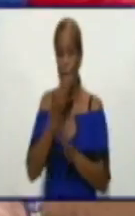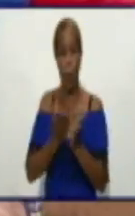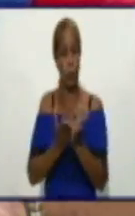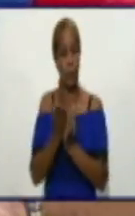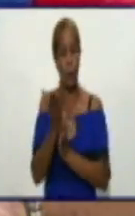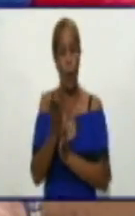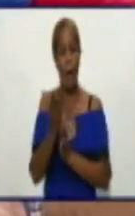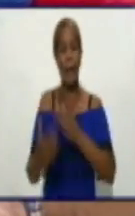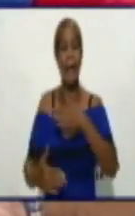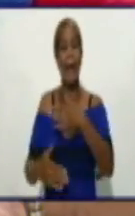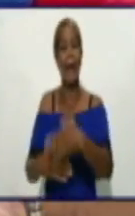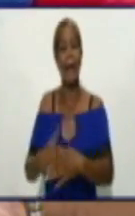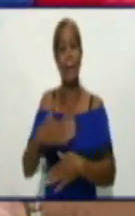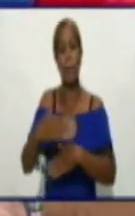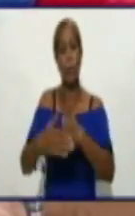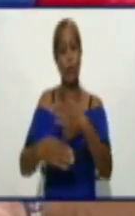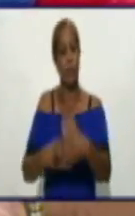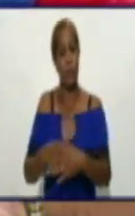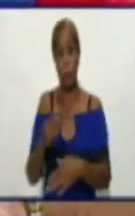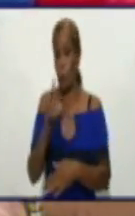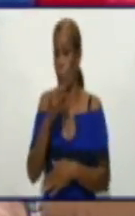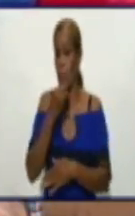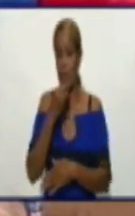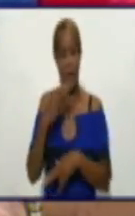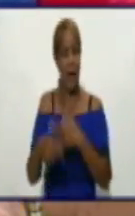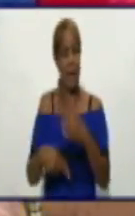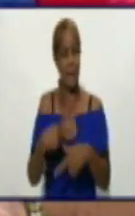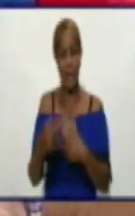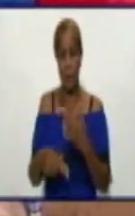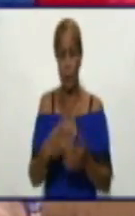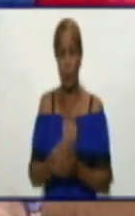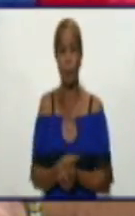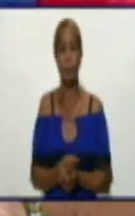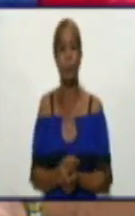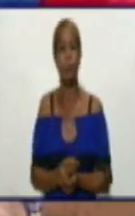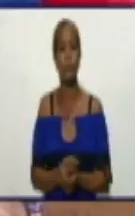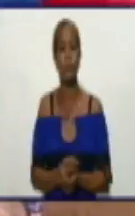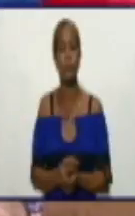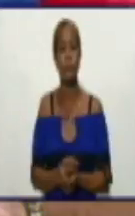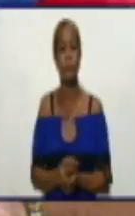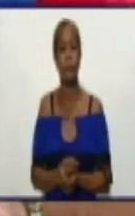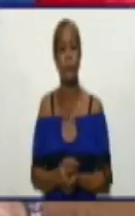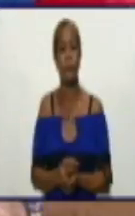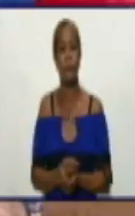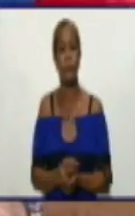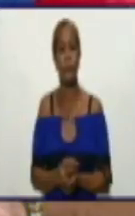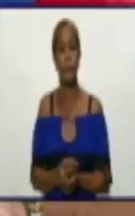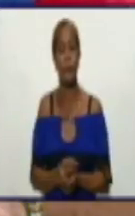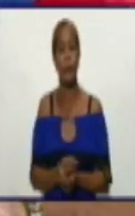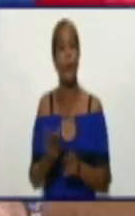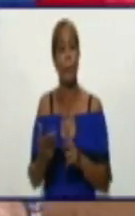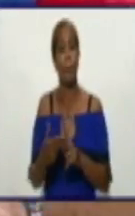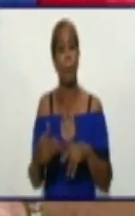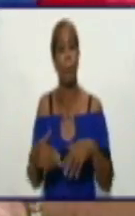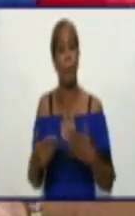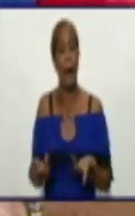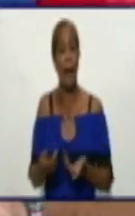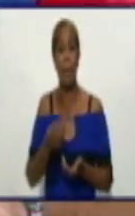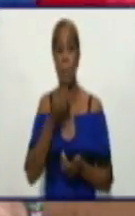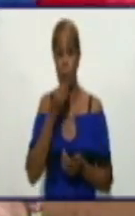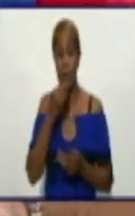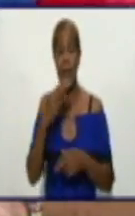cabo. Es decir, ya pierde el derecho a la revisión técnica automotor, que es el segundo paso que ocurre después de la actualización del censo, para poder hacer